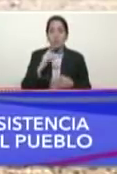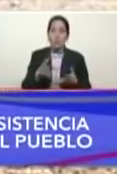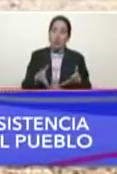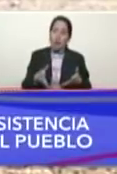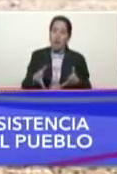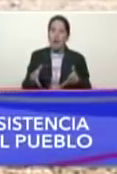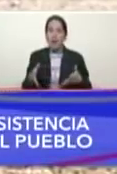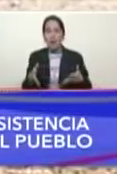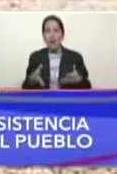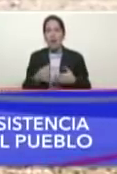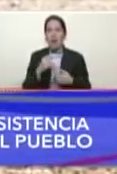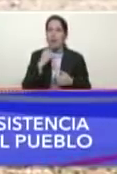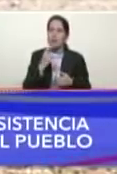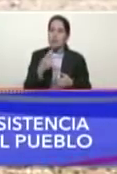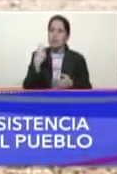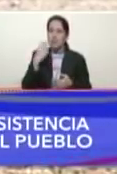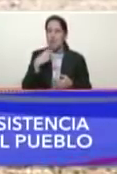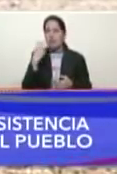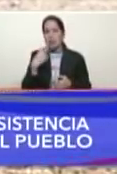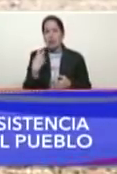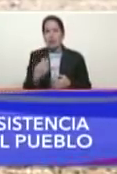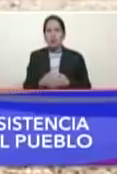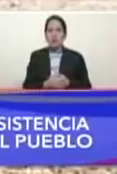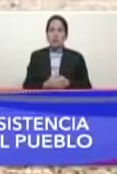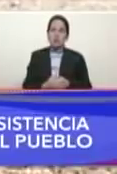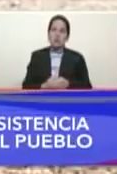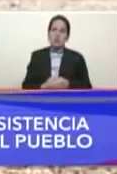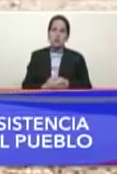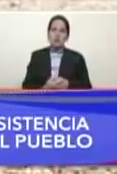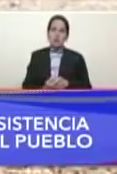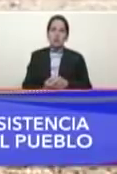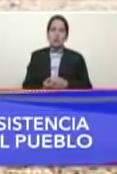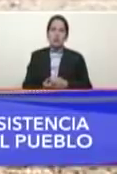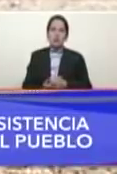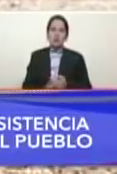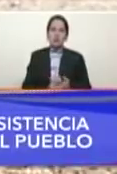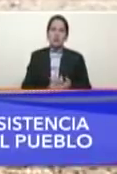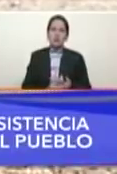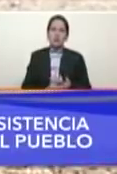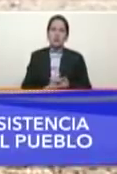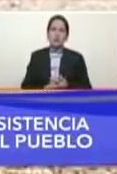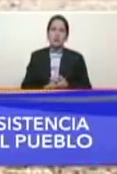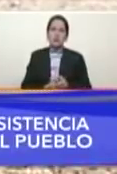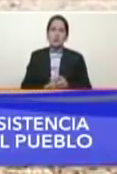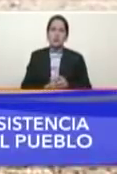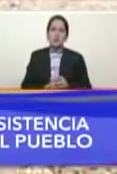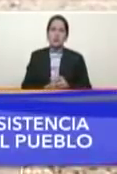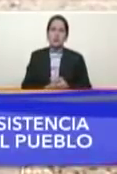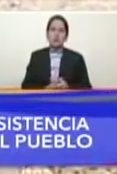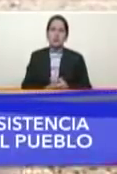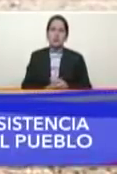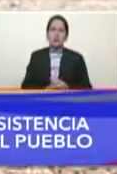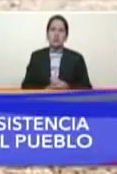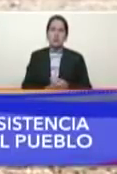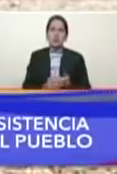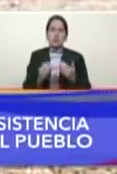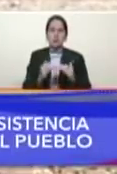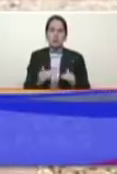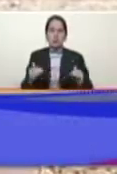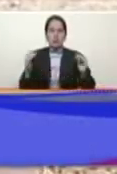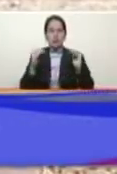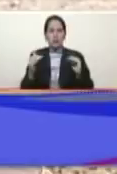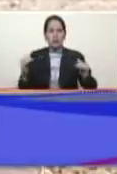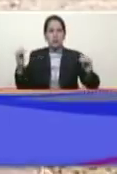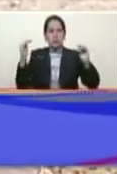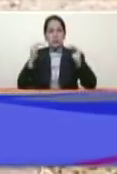le dicen en inglés. Win-win. Win-win, ganar, ganar. A nivel, como estamos